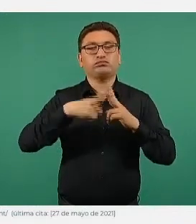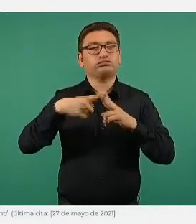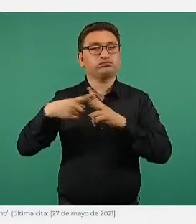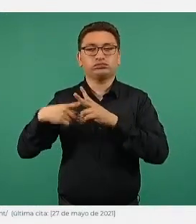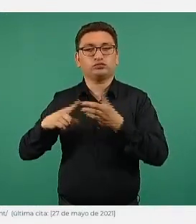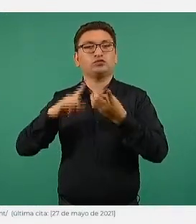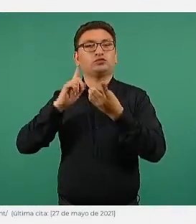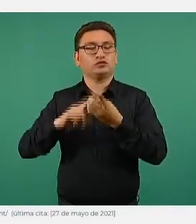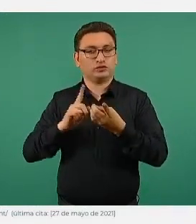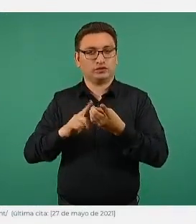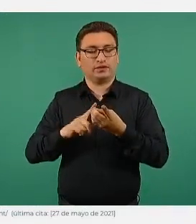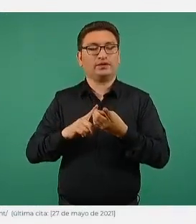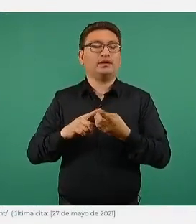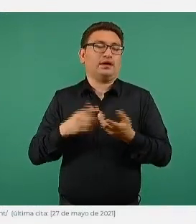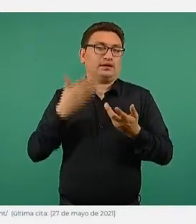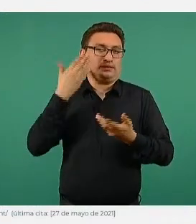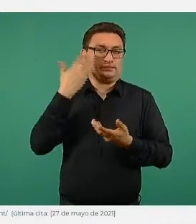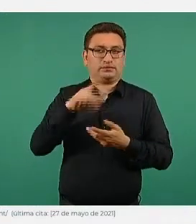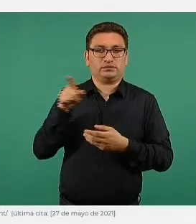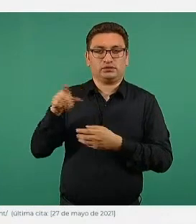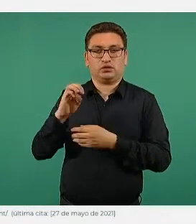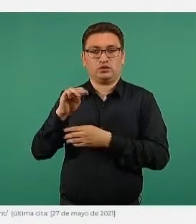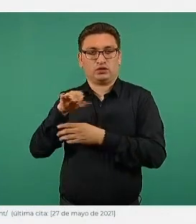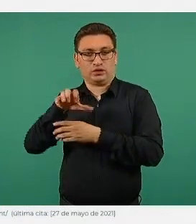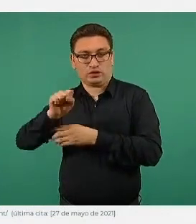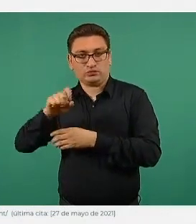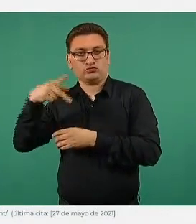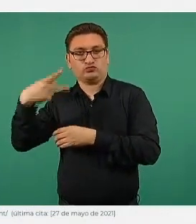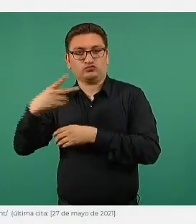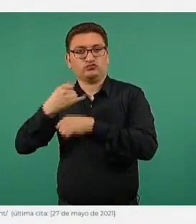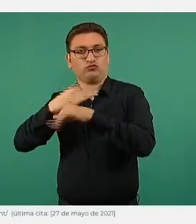un panel que tiene la Organización Mundial de la